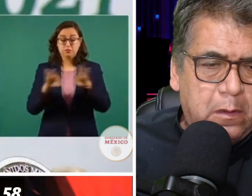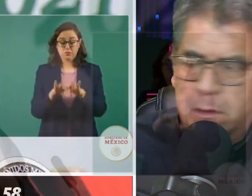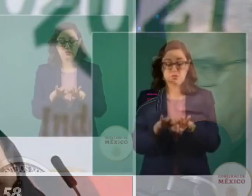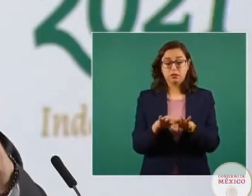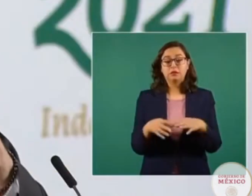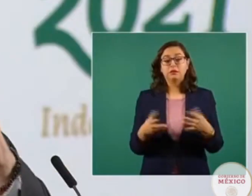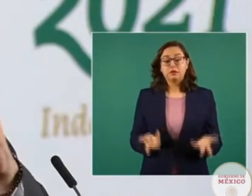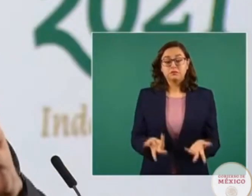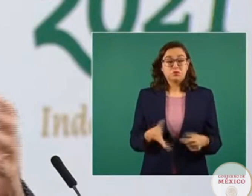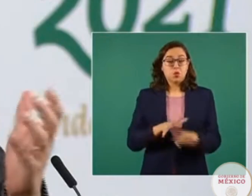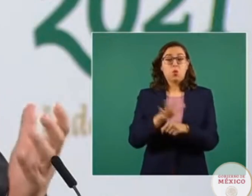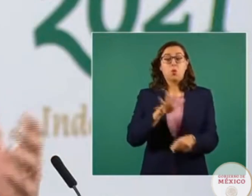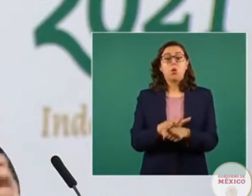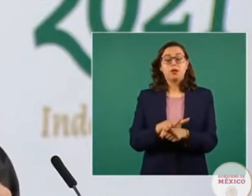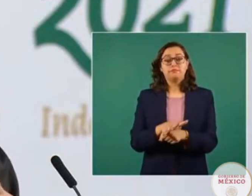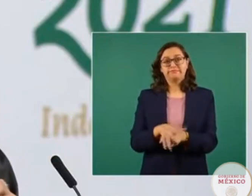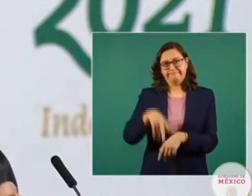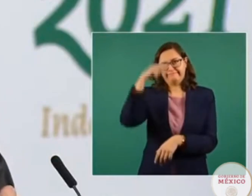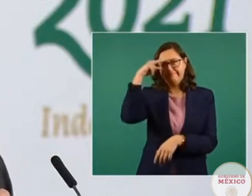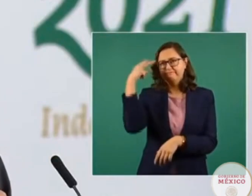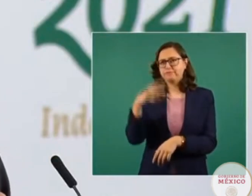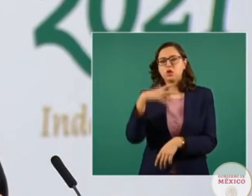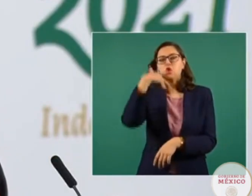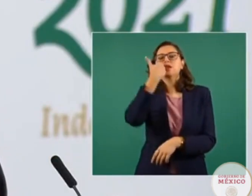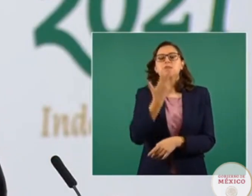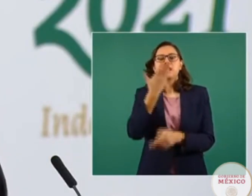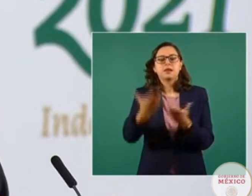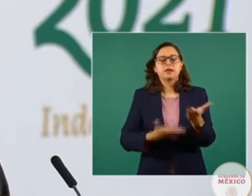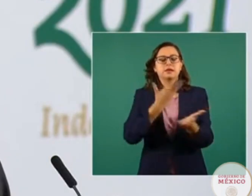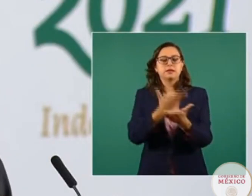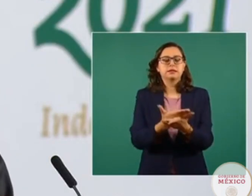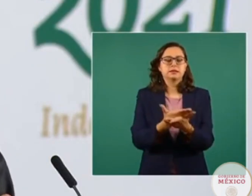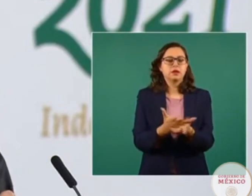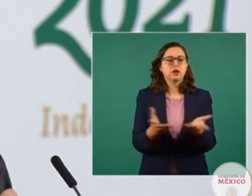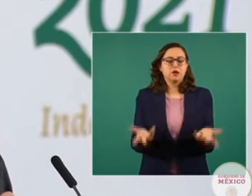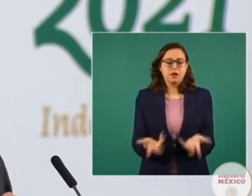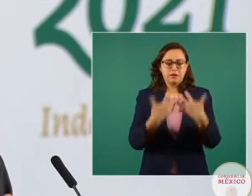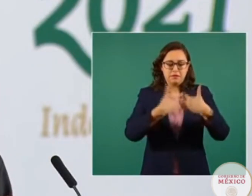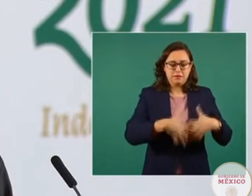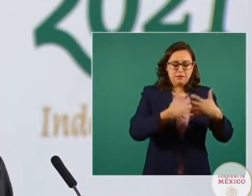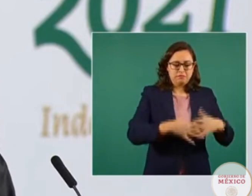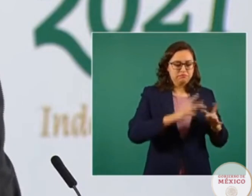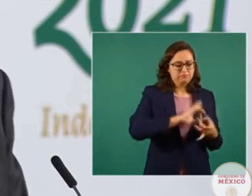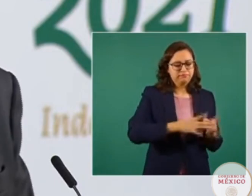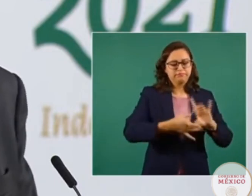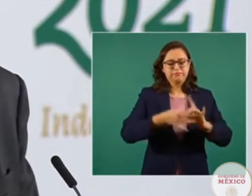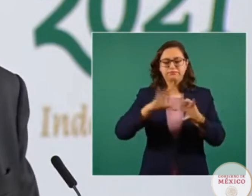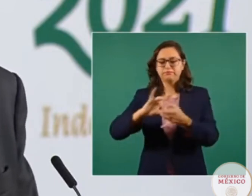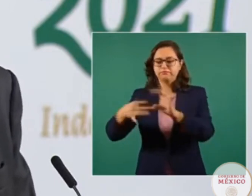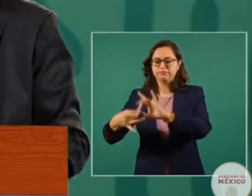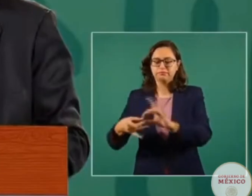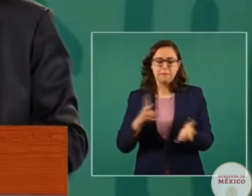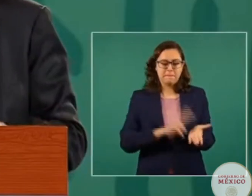México. La prioridad de México, ¿cuál sería? Las cadenas de valor que podemos integrar entre México y Estados